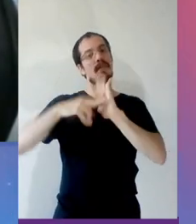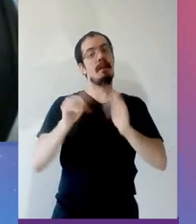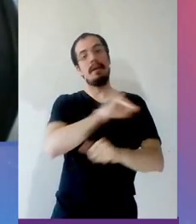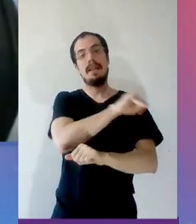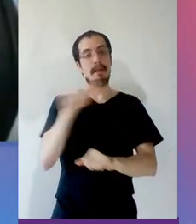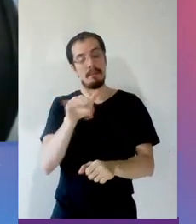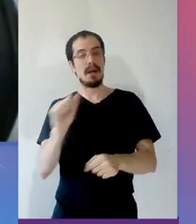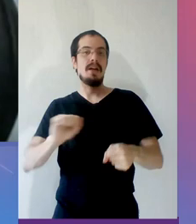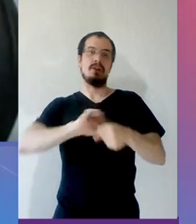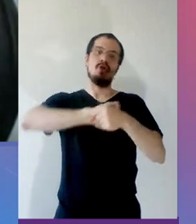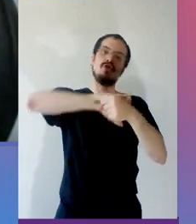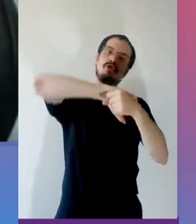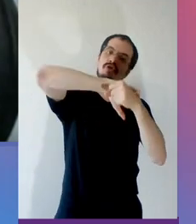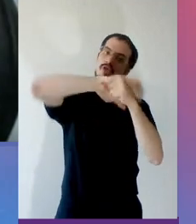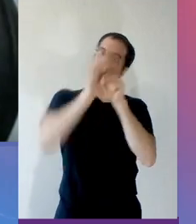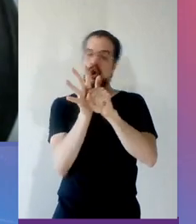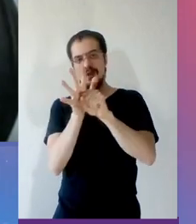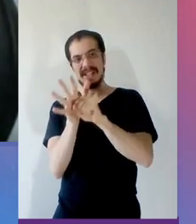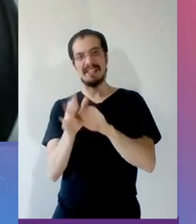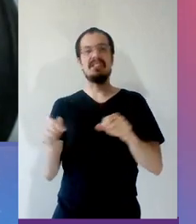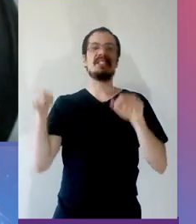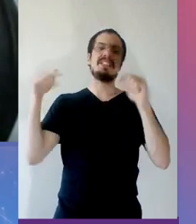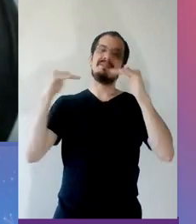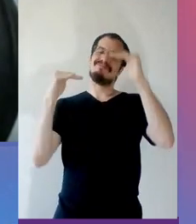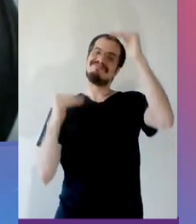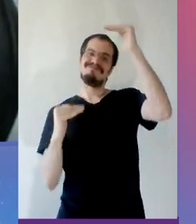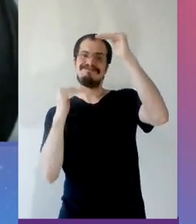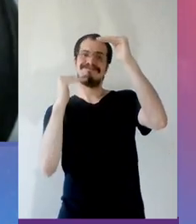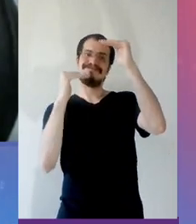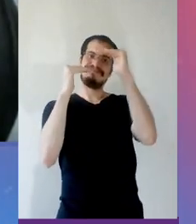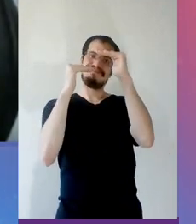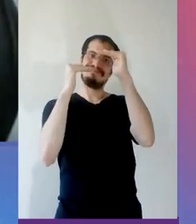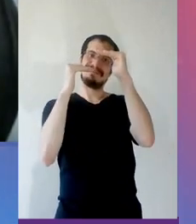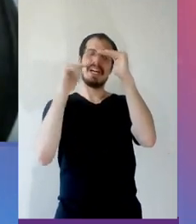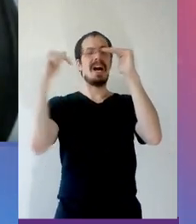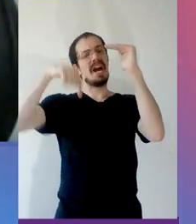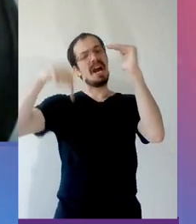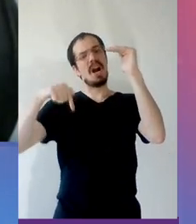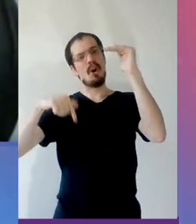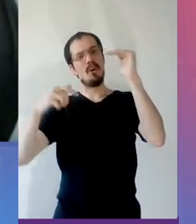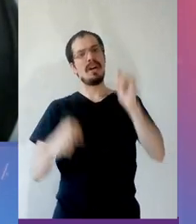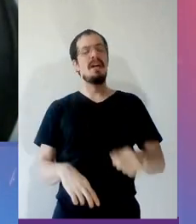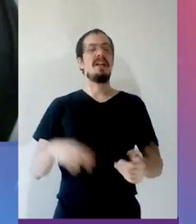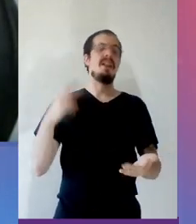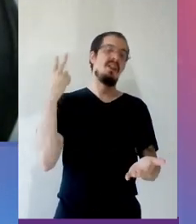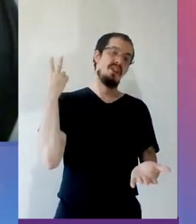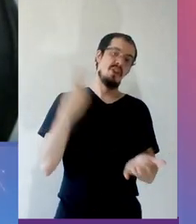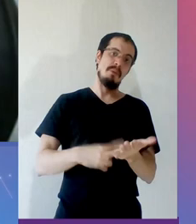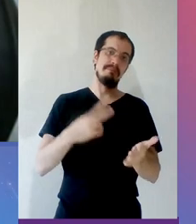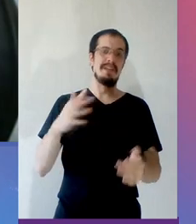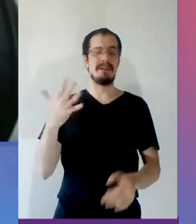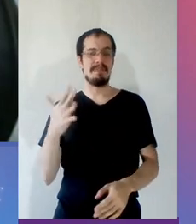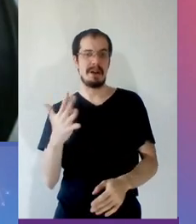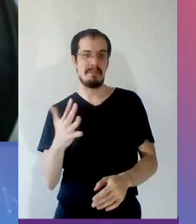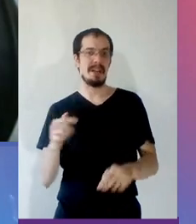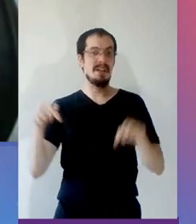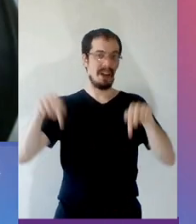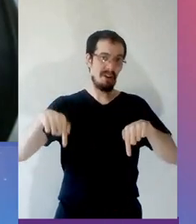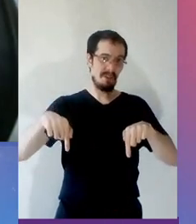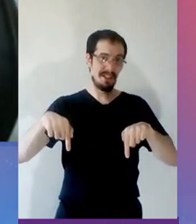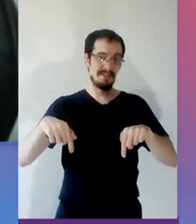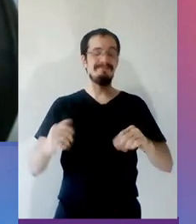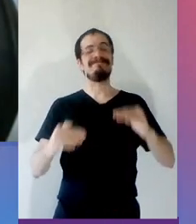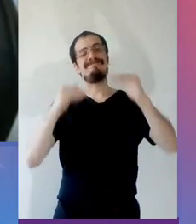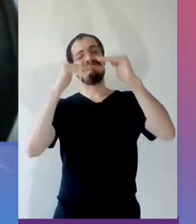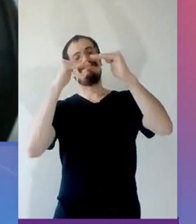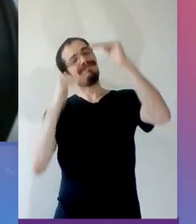cabe ninguna duda que hoy día volvimos al año 2006 o antes de aquello, donde las brechas eran muy grandes, muy importantes.